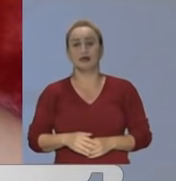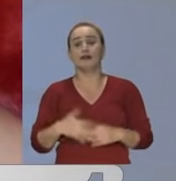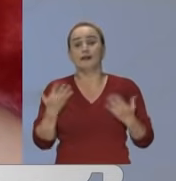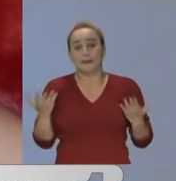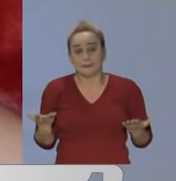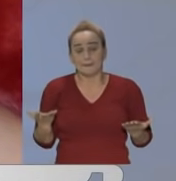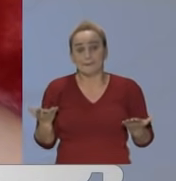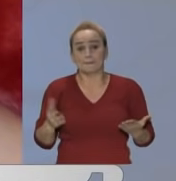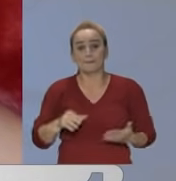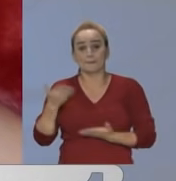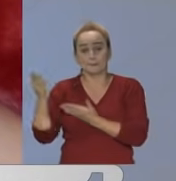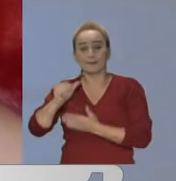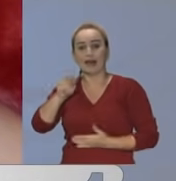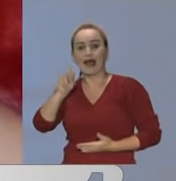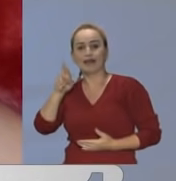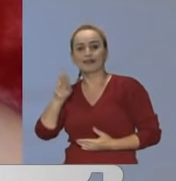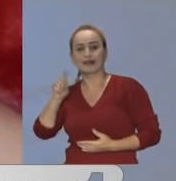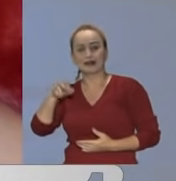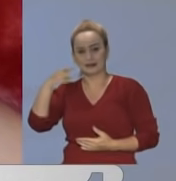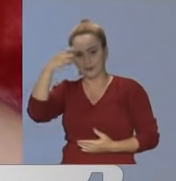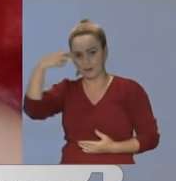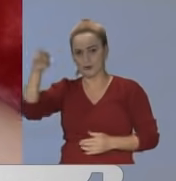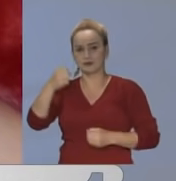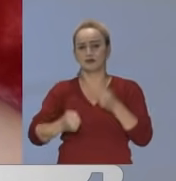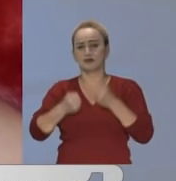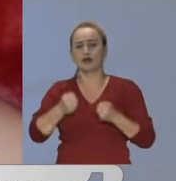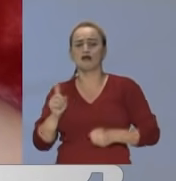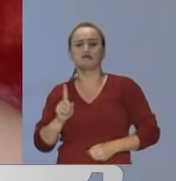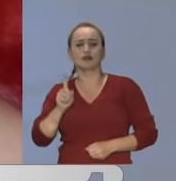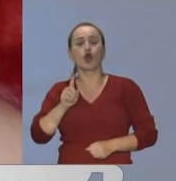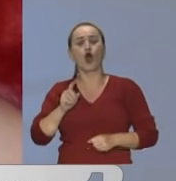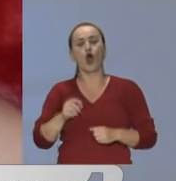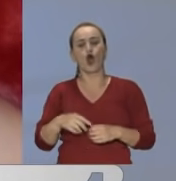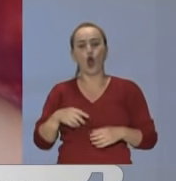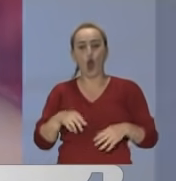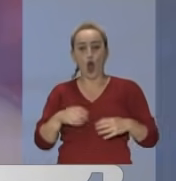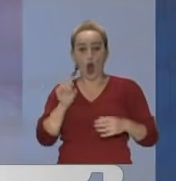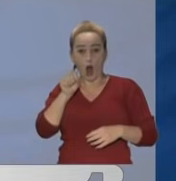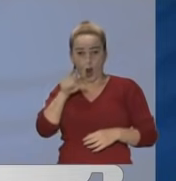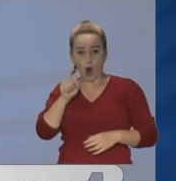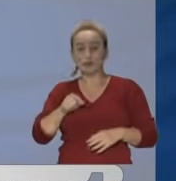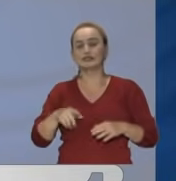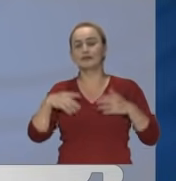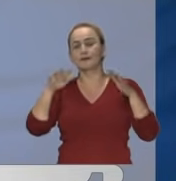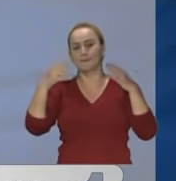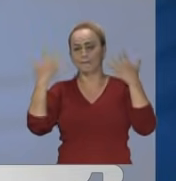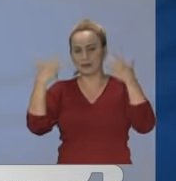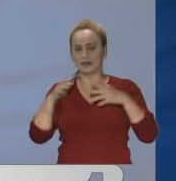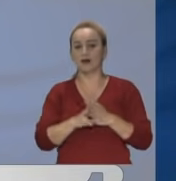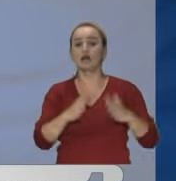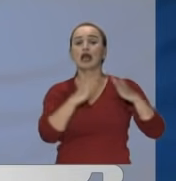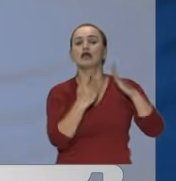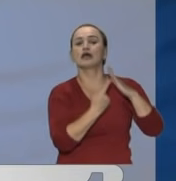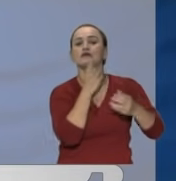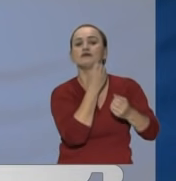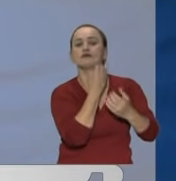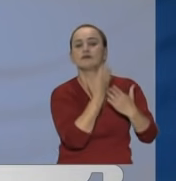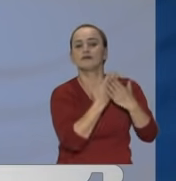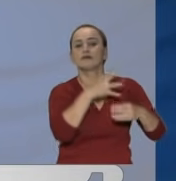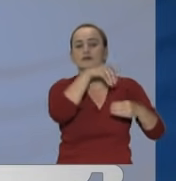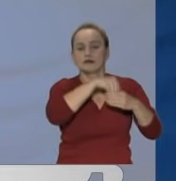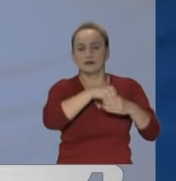Pese a que Andrés, conductor de profesión y quien vivía hace 11 meses con Laura, fue capturado en flagrancia, le dieron detención domiciliaria.